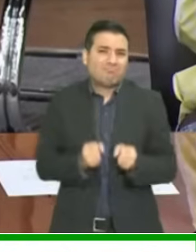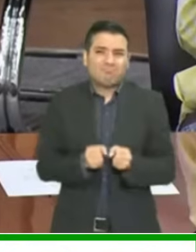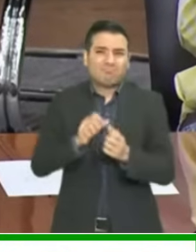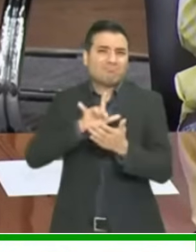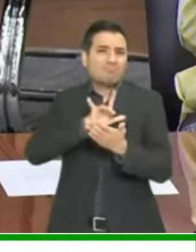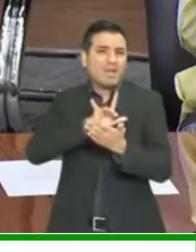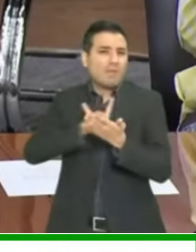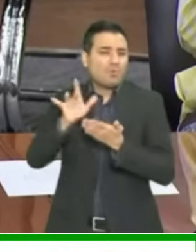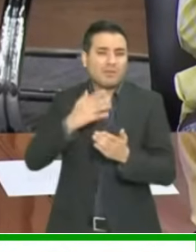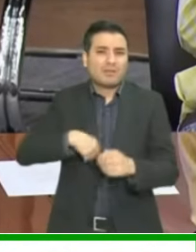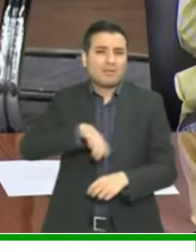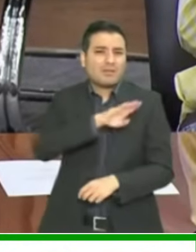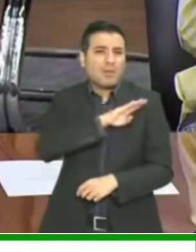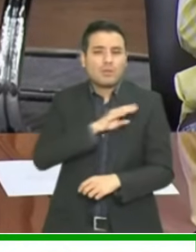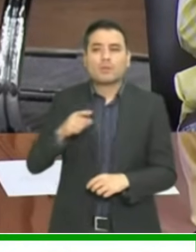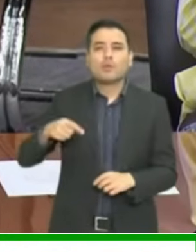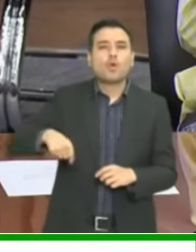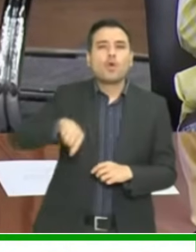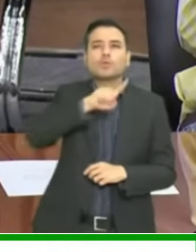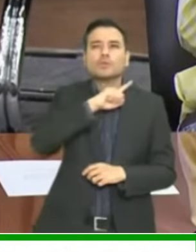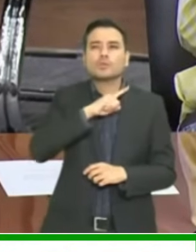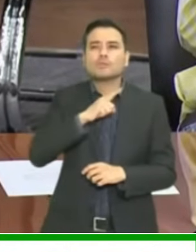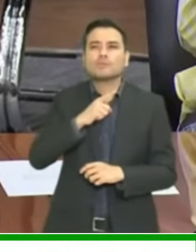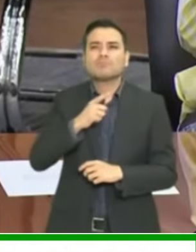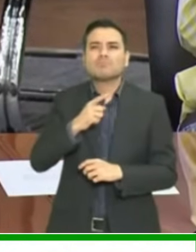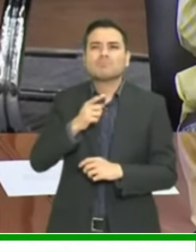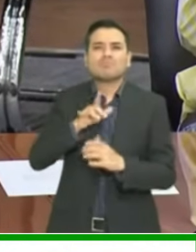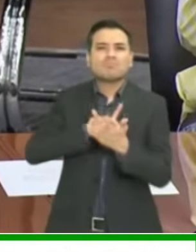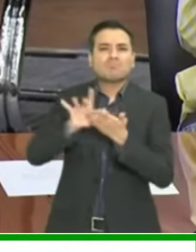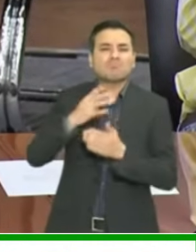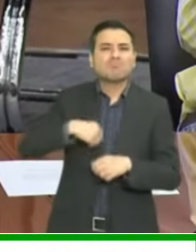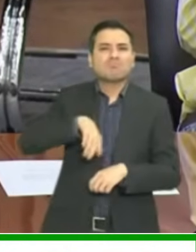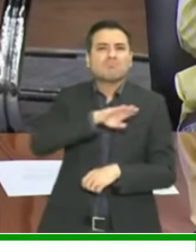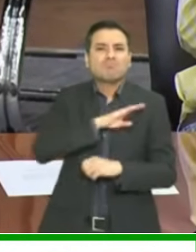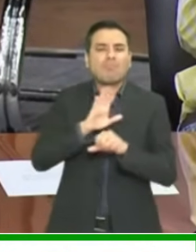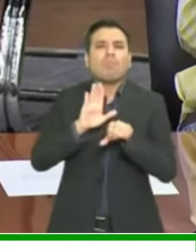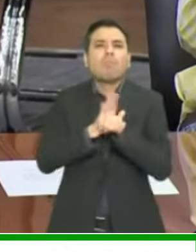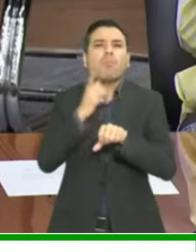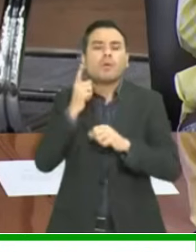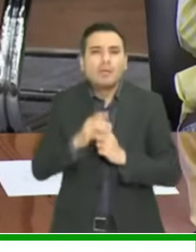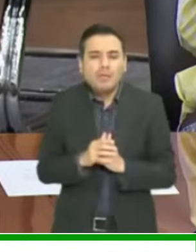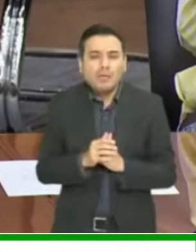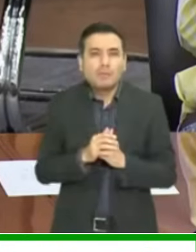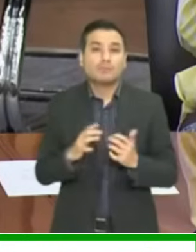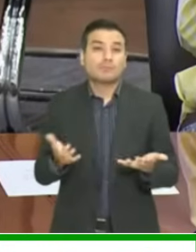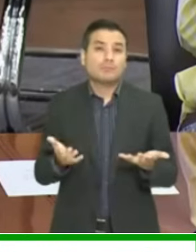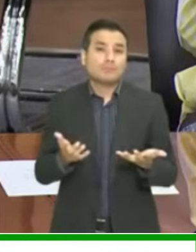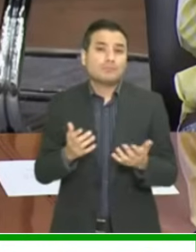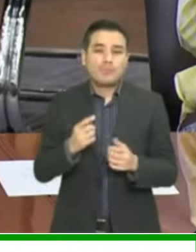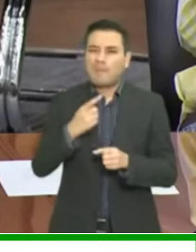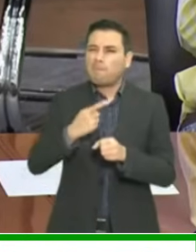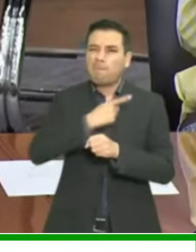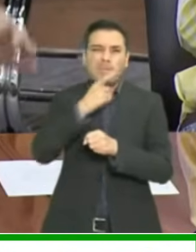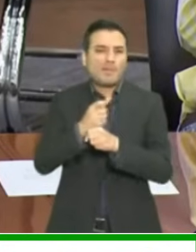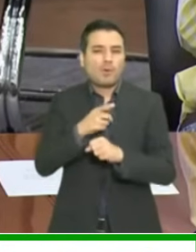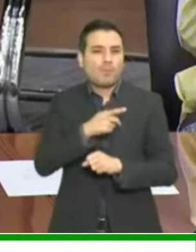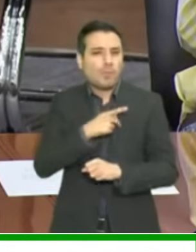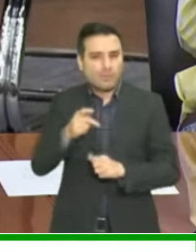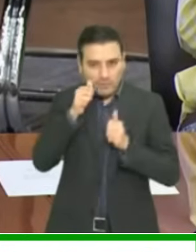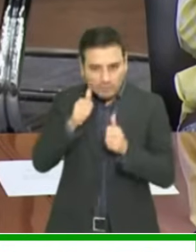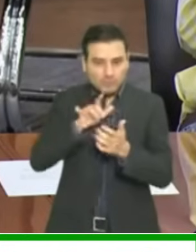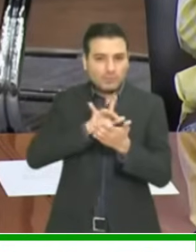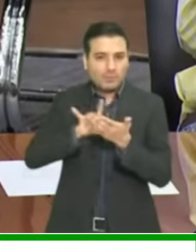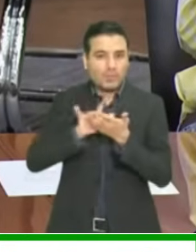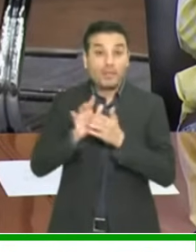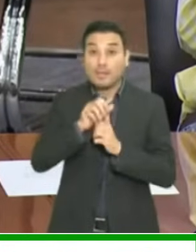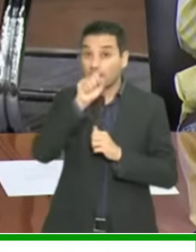vigencia. ¿A qué aspiramos nosotros con el gobierno de Claudia Sheinbaum? A mantener, por supuesto, el principio de primero los pobres, pero al mismo tiempo